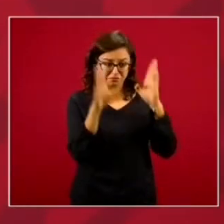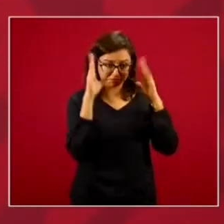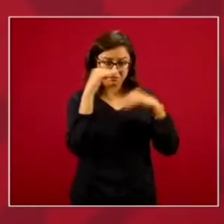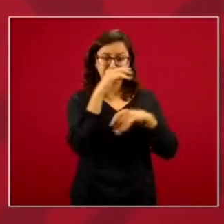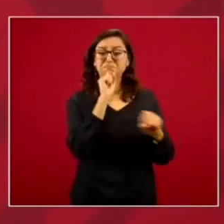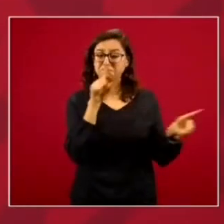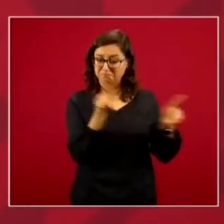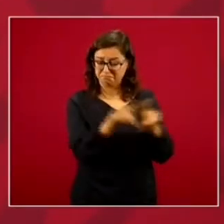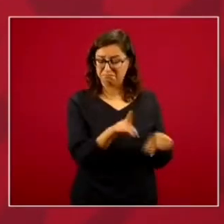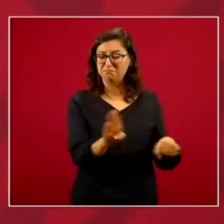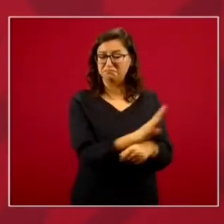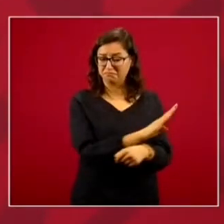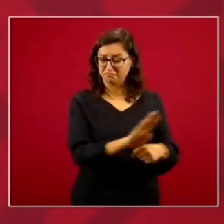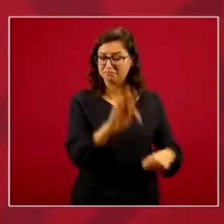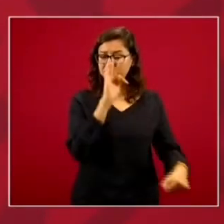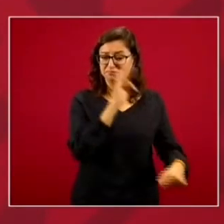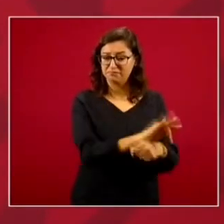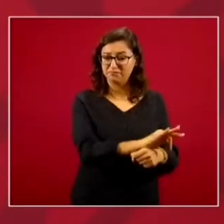conservadores.